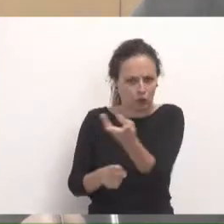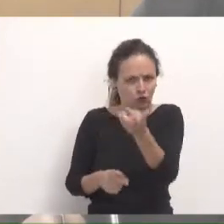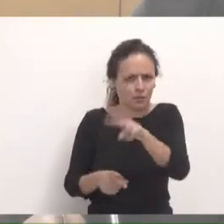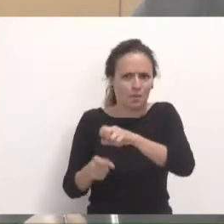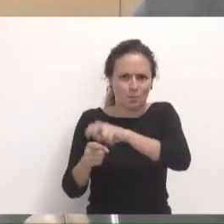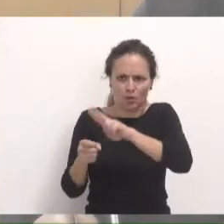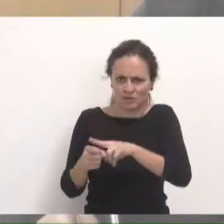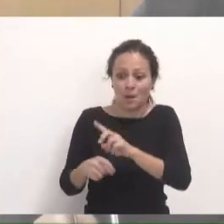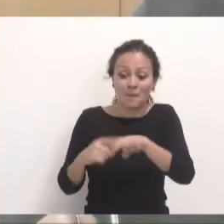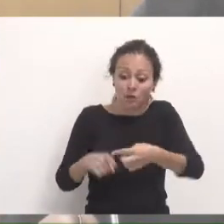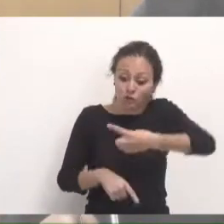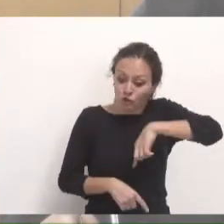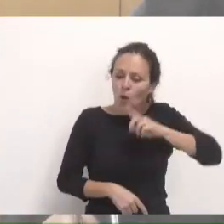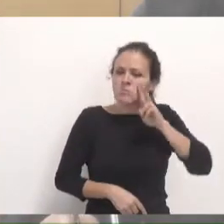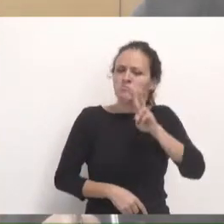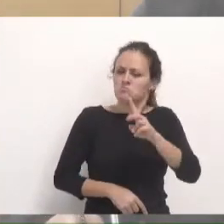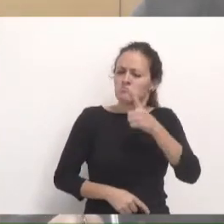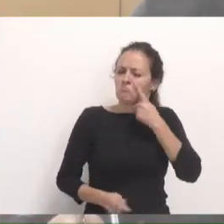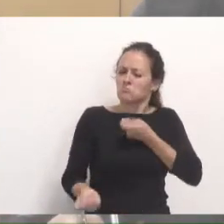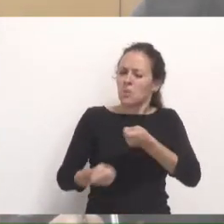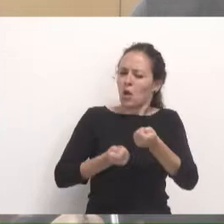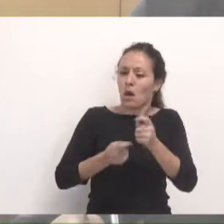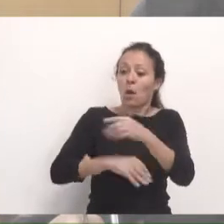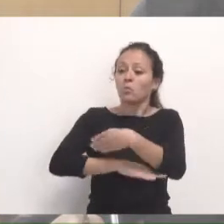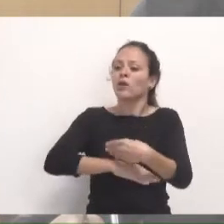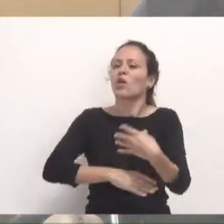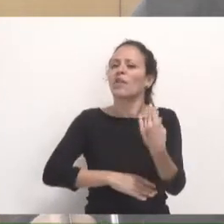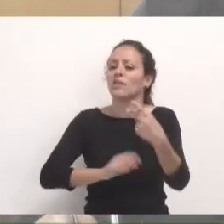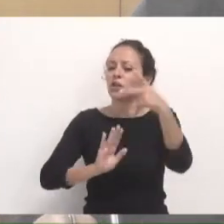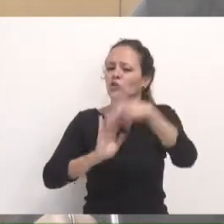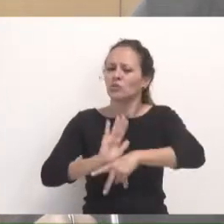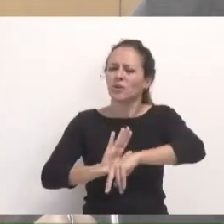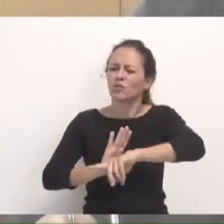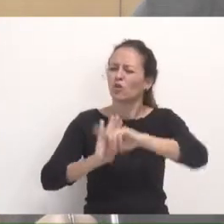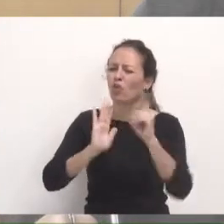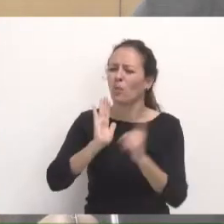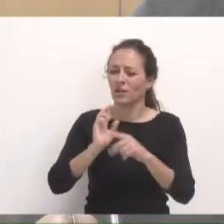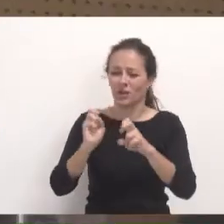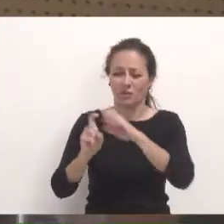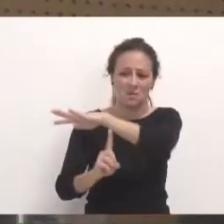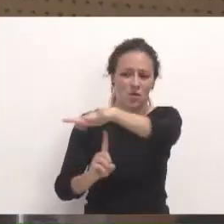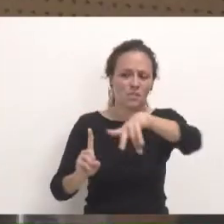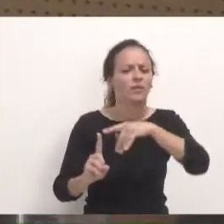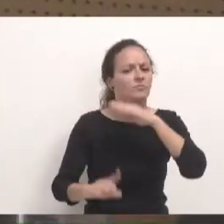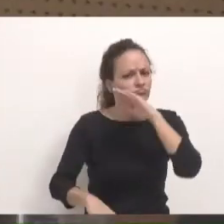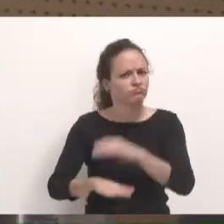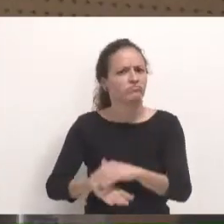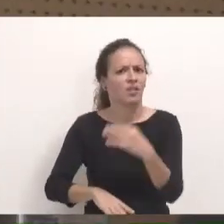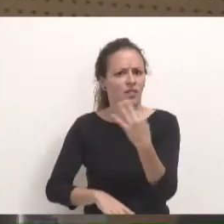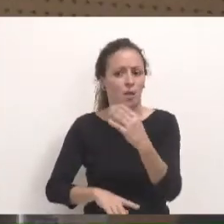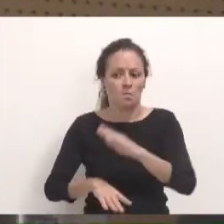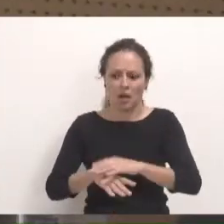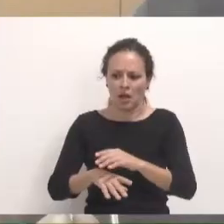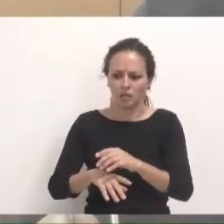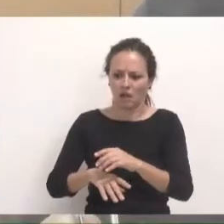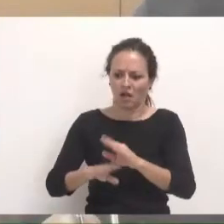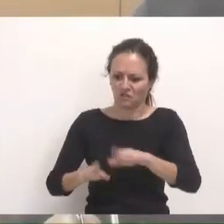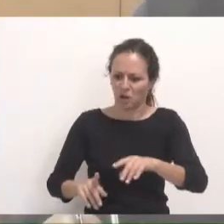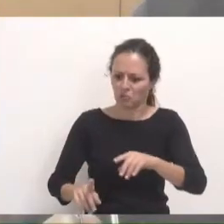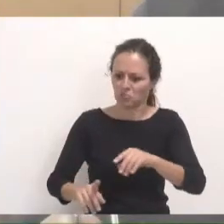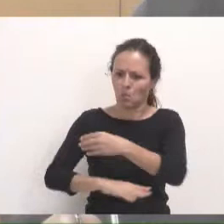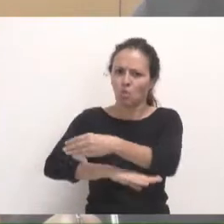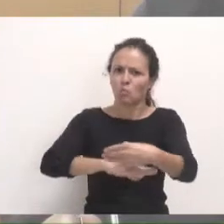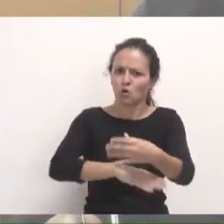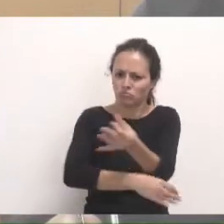estaremos a ojo avisor en que ese puerto cumpla toda la normativa medioambiental para que sea un puerto efectivo y que